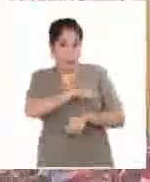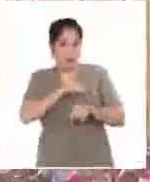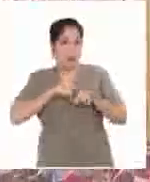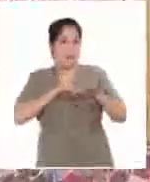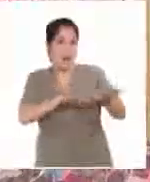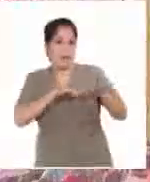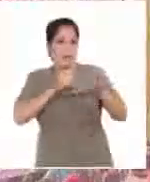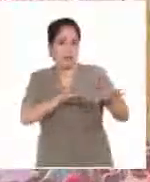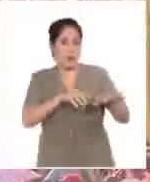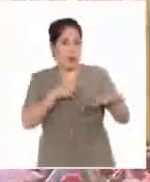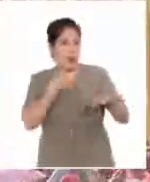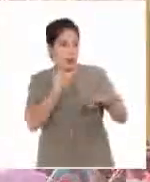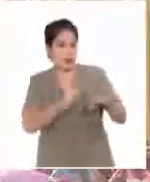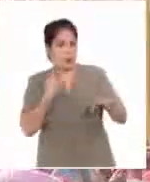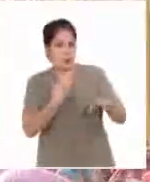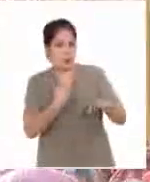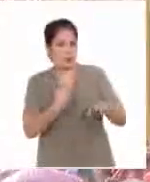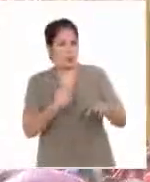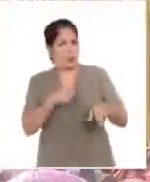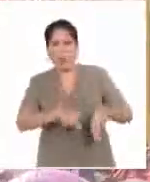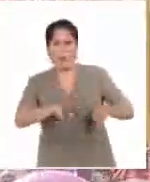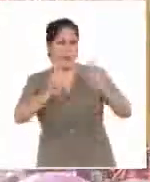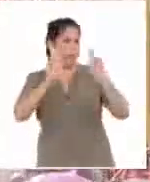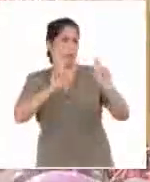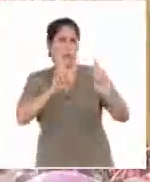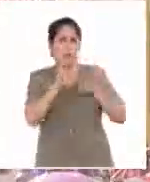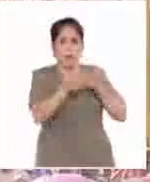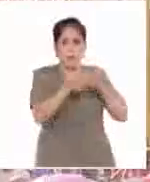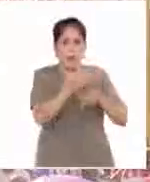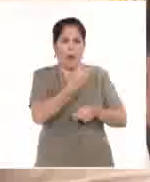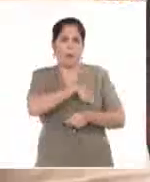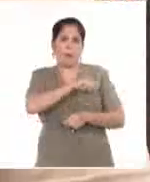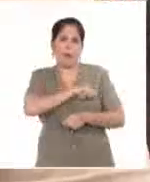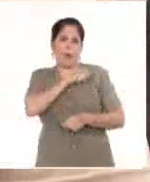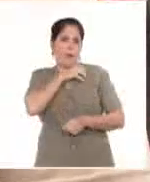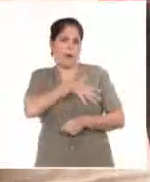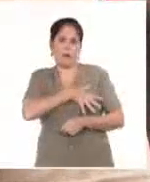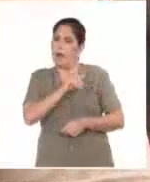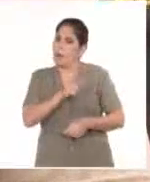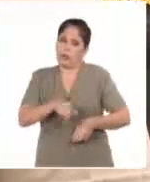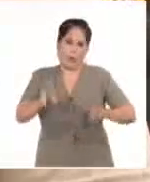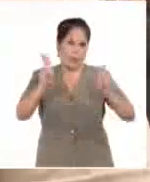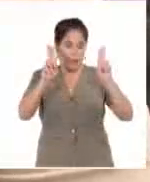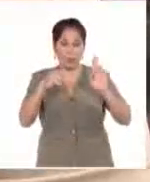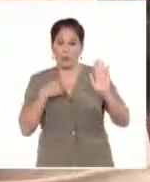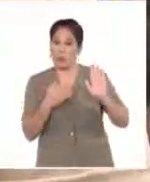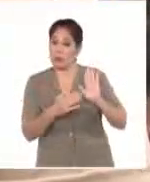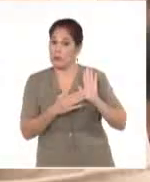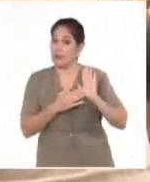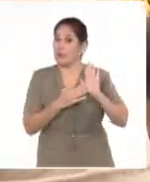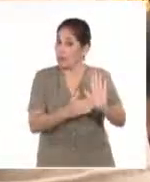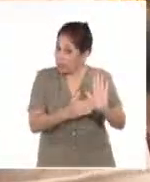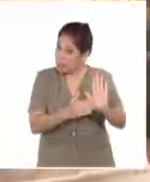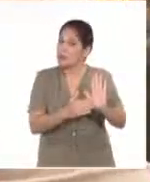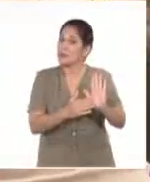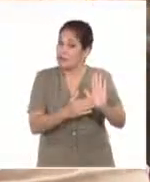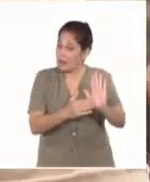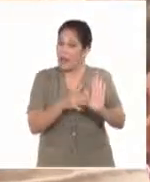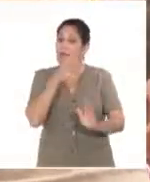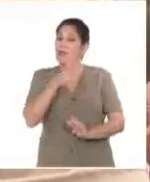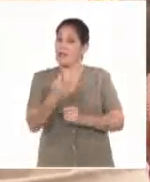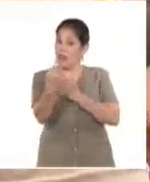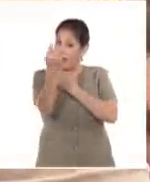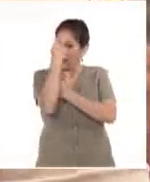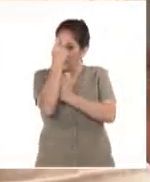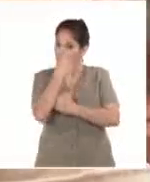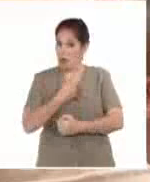podemos seguir permitiendo el genocidio que se está haciendo contra el pueblo de Palestina, y creo que esto demuestra también el legado de nuestro comandante en